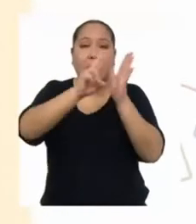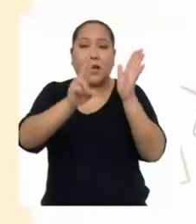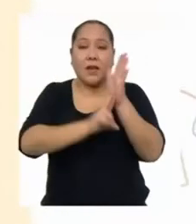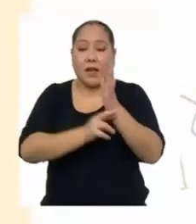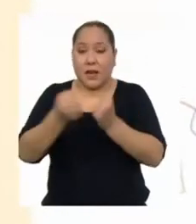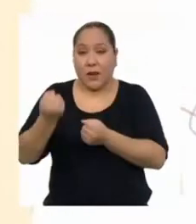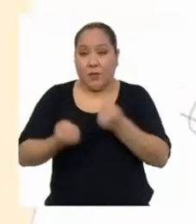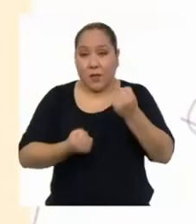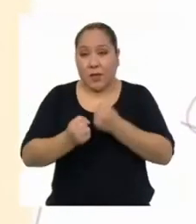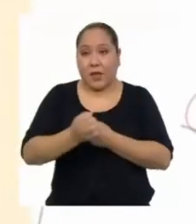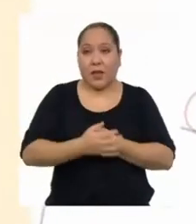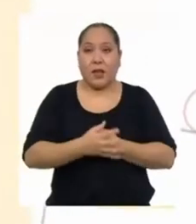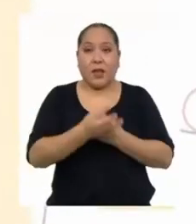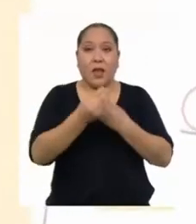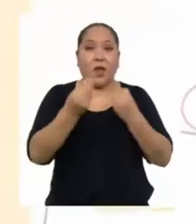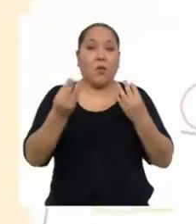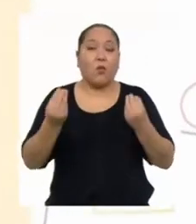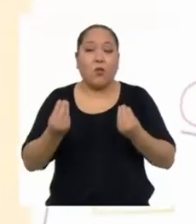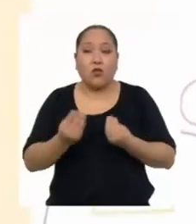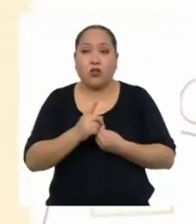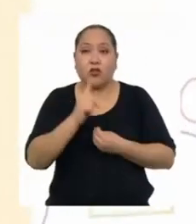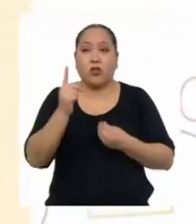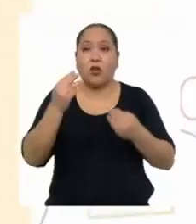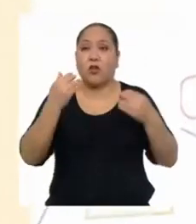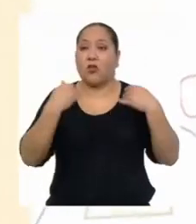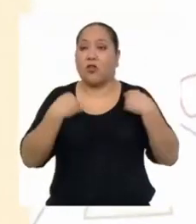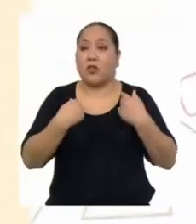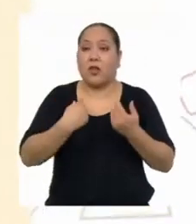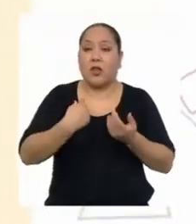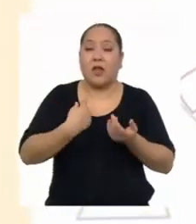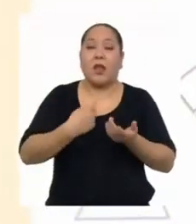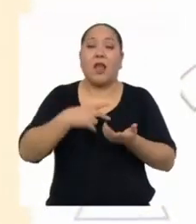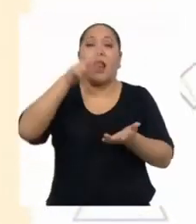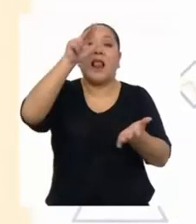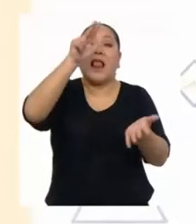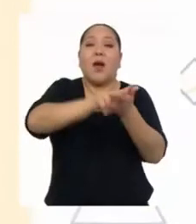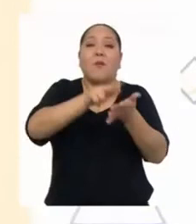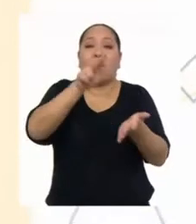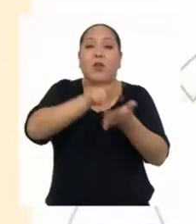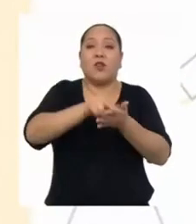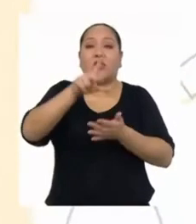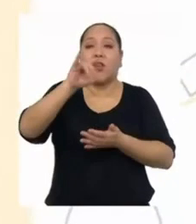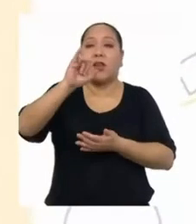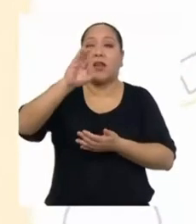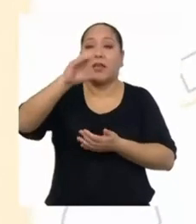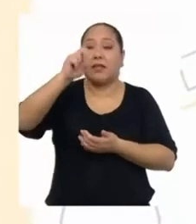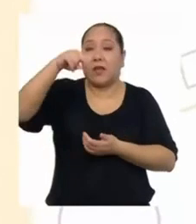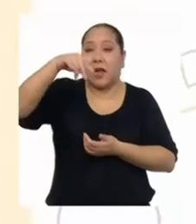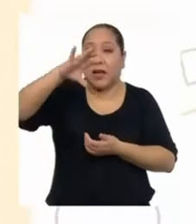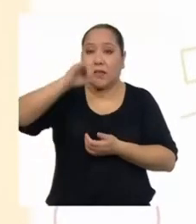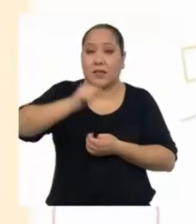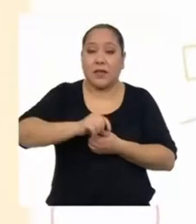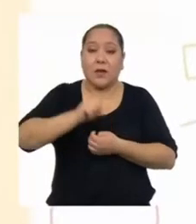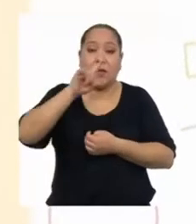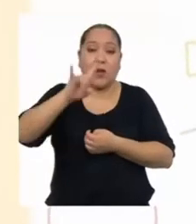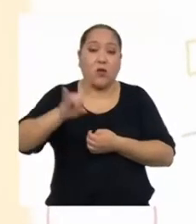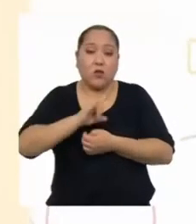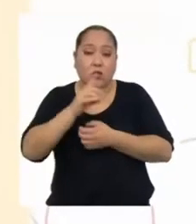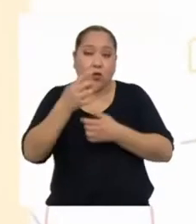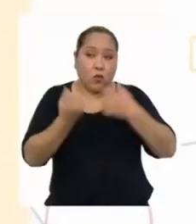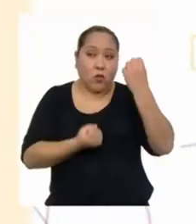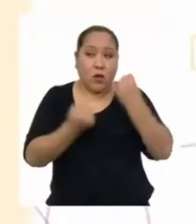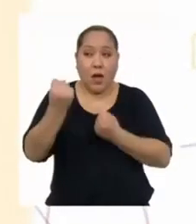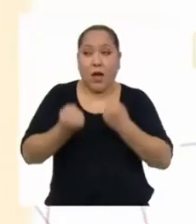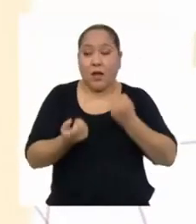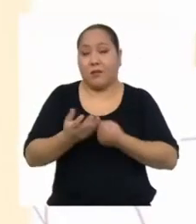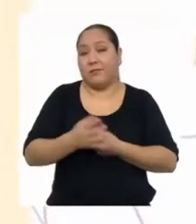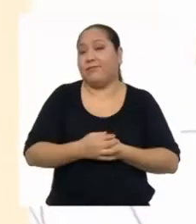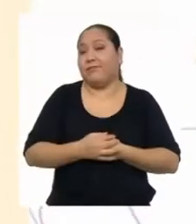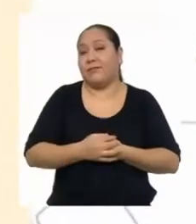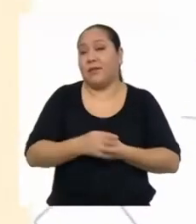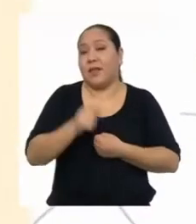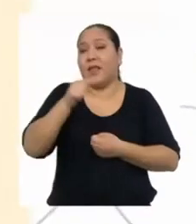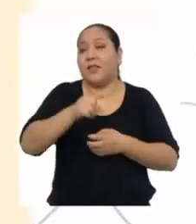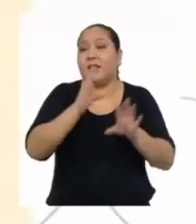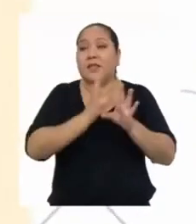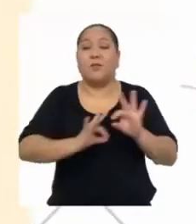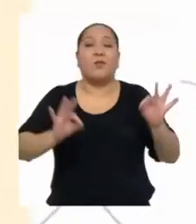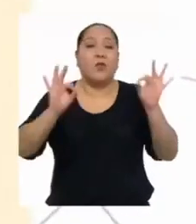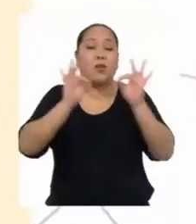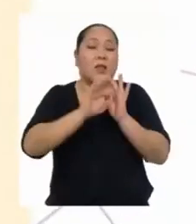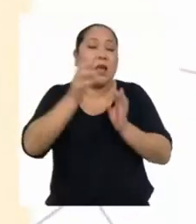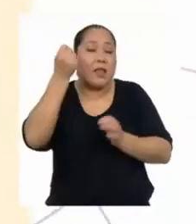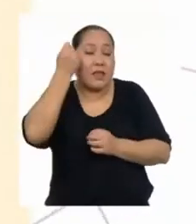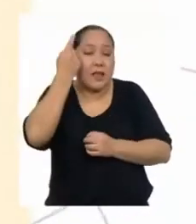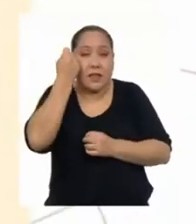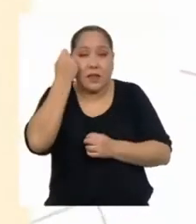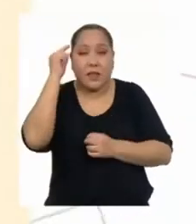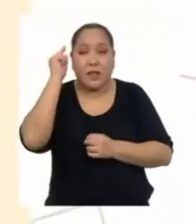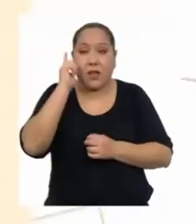inclusive muchos que no poseen la licencia correspondiente para hacer uso de un automóvil. Es importante entender